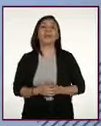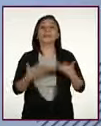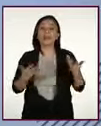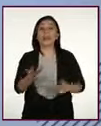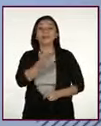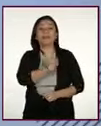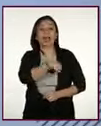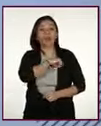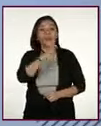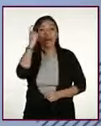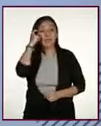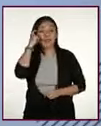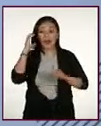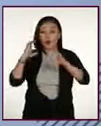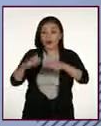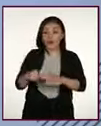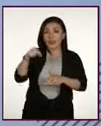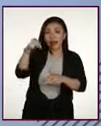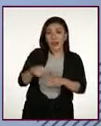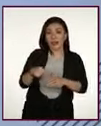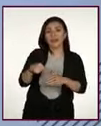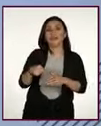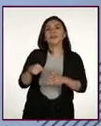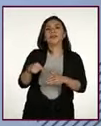salud mental comunitaria, como para poder